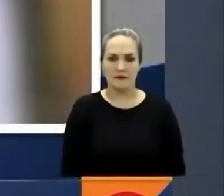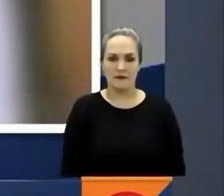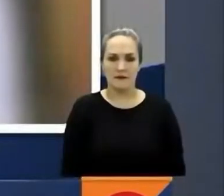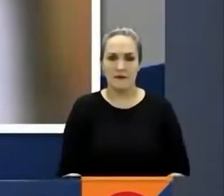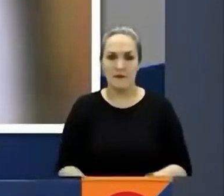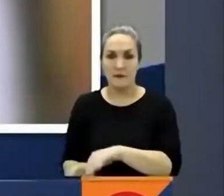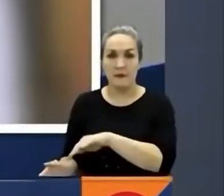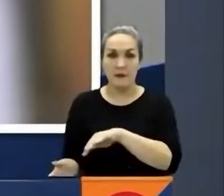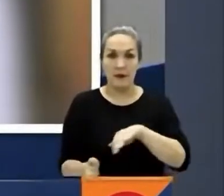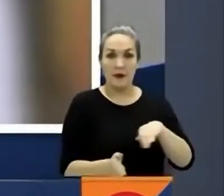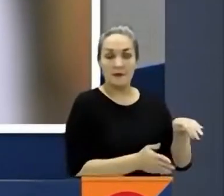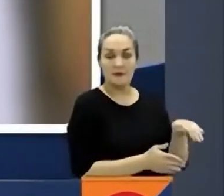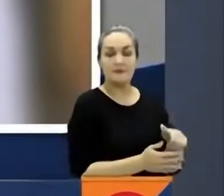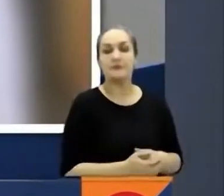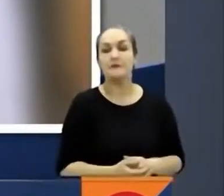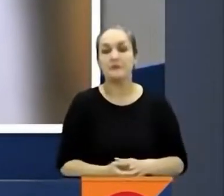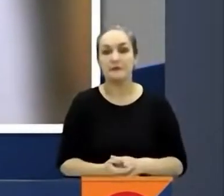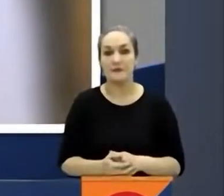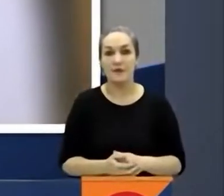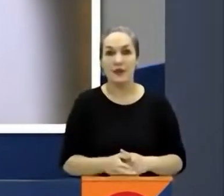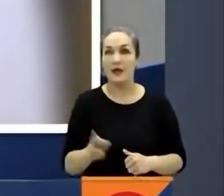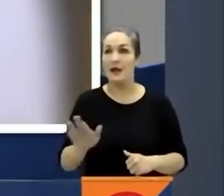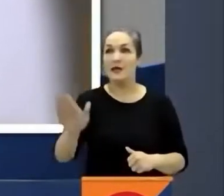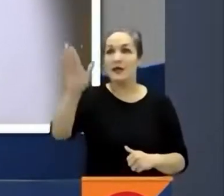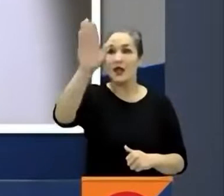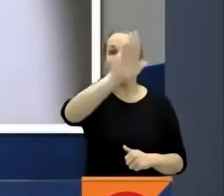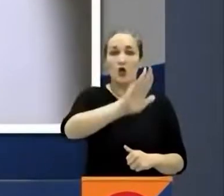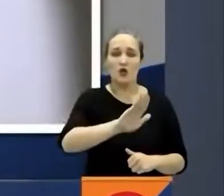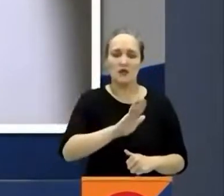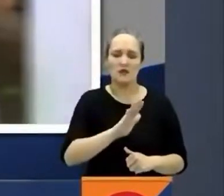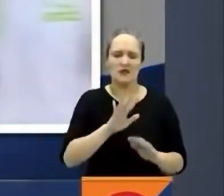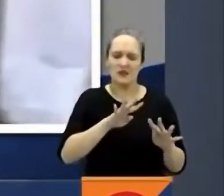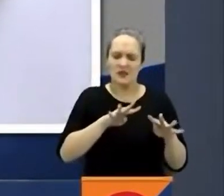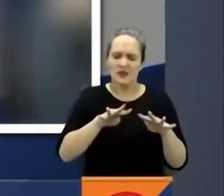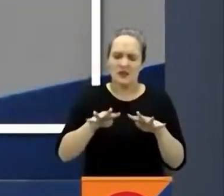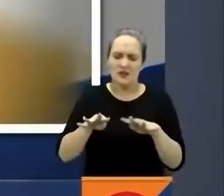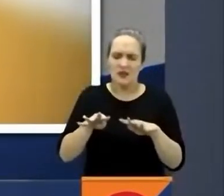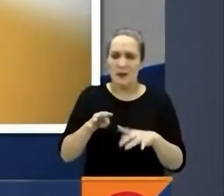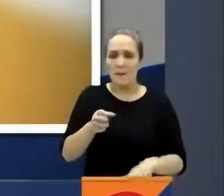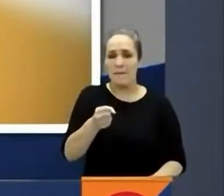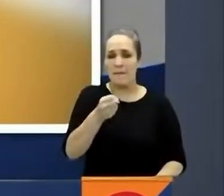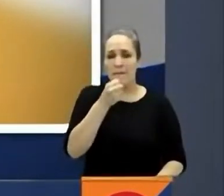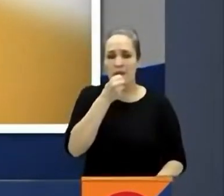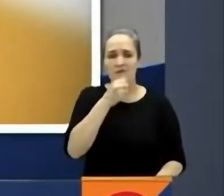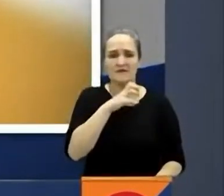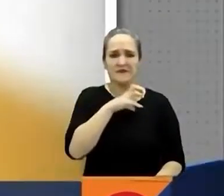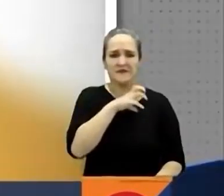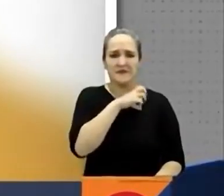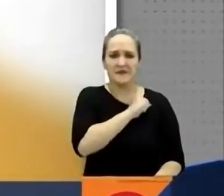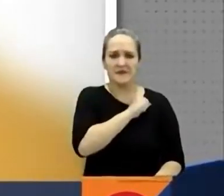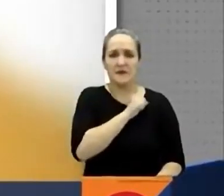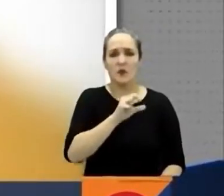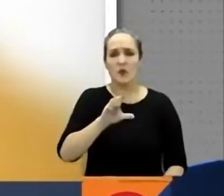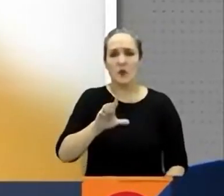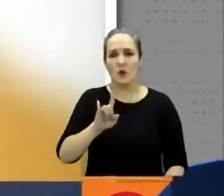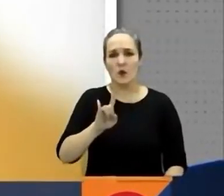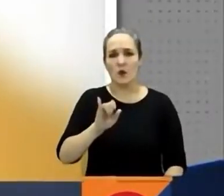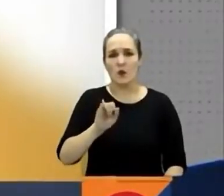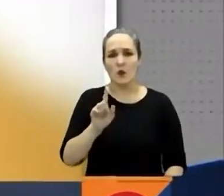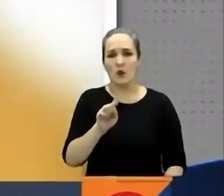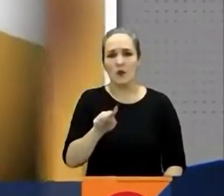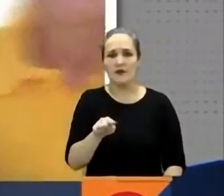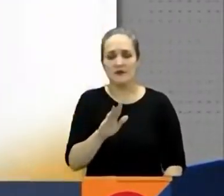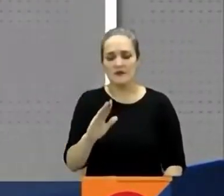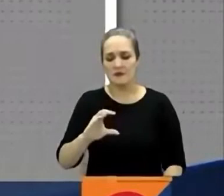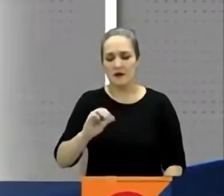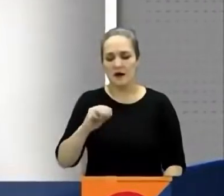El periodismo de las regiones está de luto. En las últimas horas, el periodista Luis Antonio Camacho, comunicador del sur de Santander,